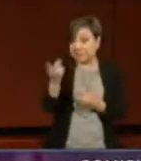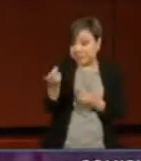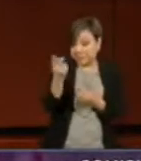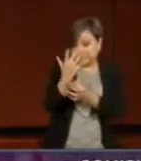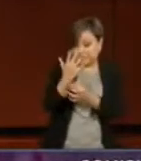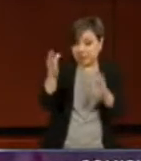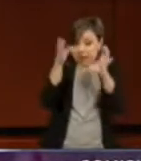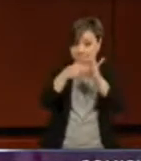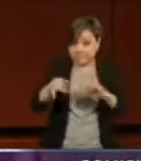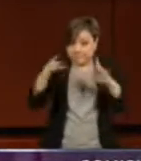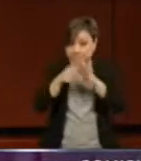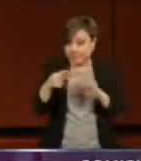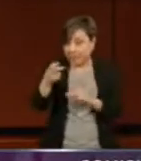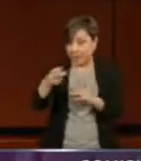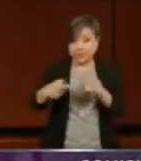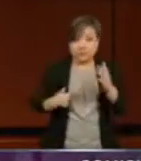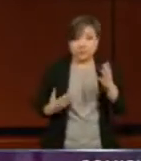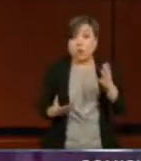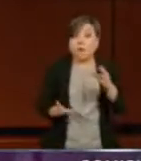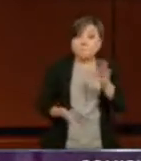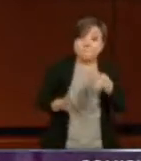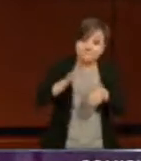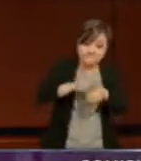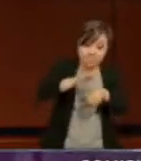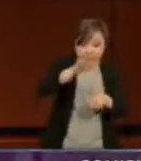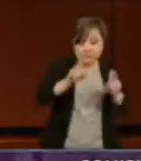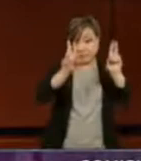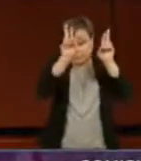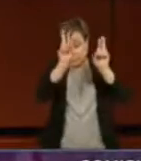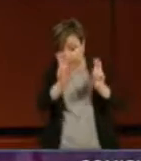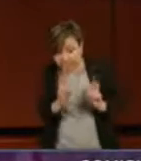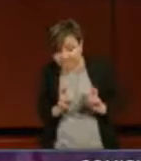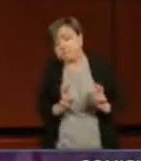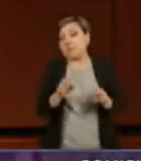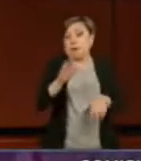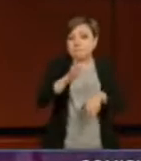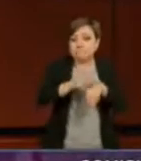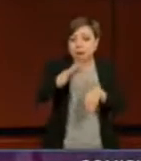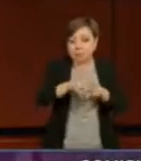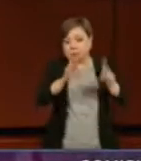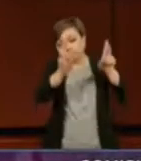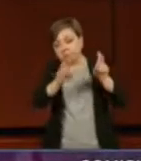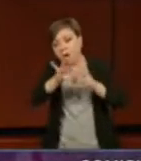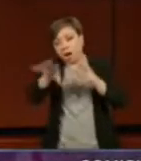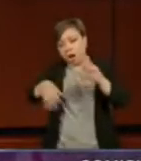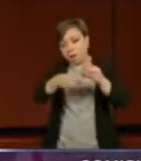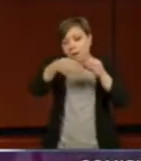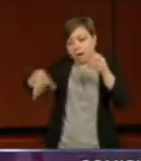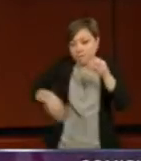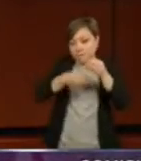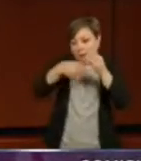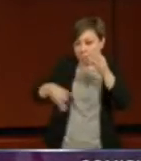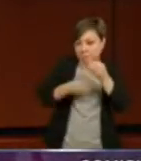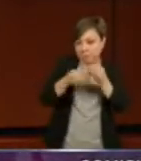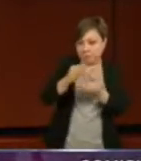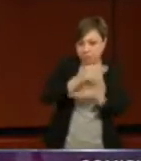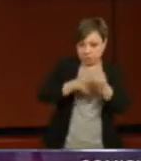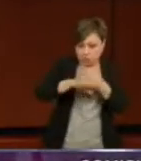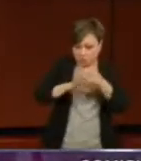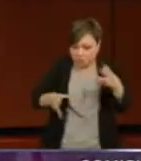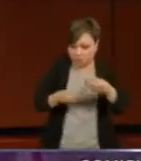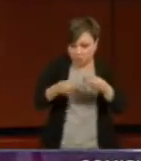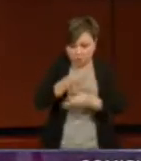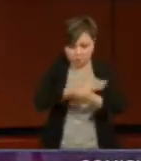planteado la posibilidad de integrar una agenda en la que por el número de temas evidentemente no se toma en consideración